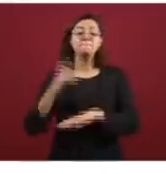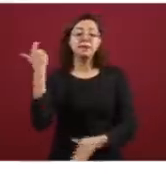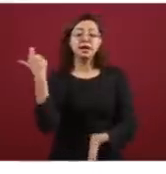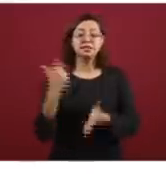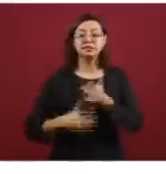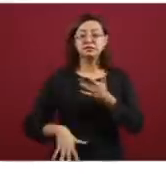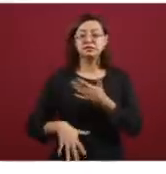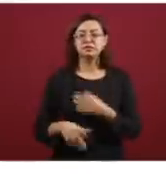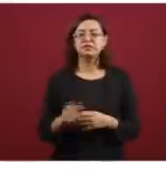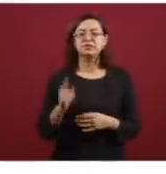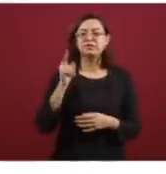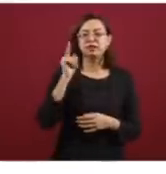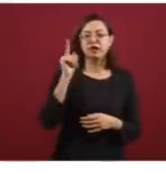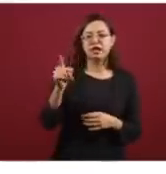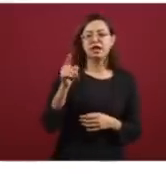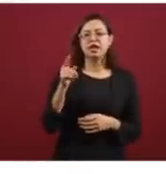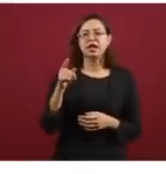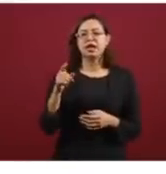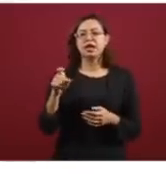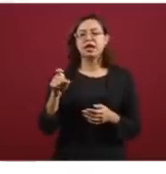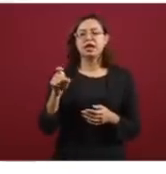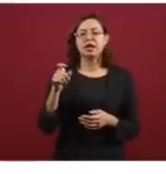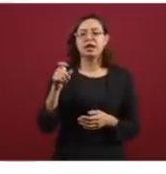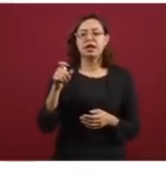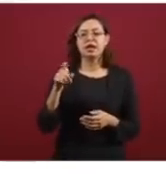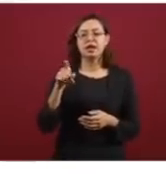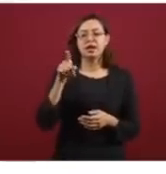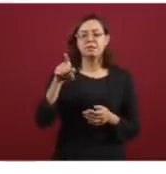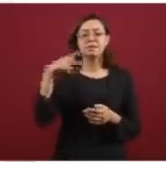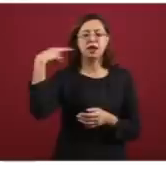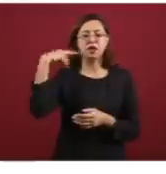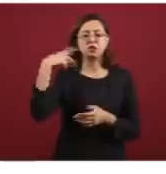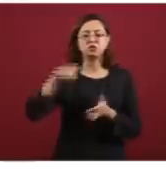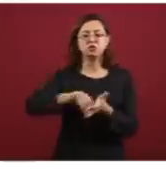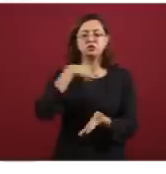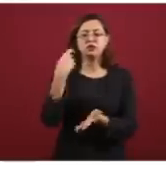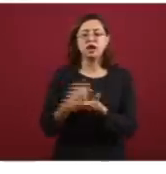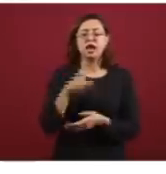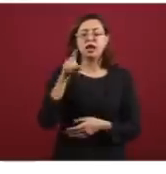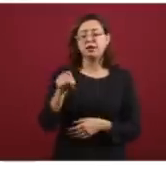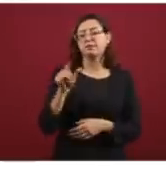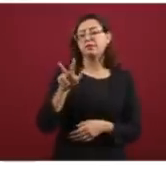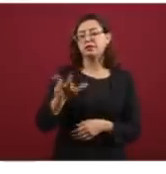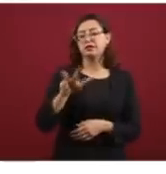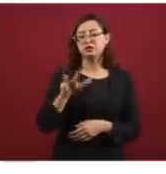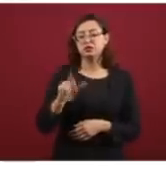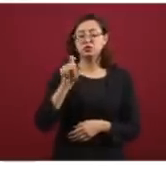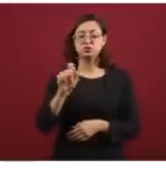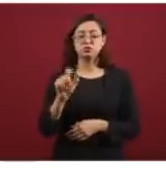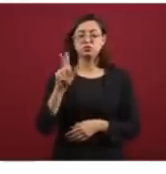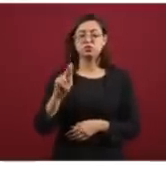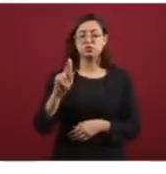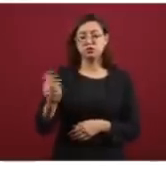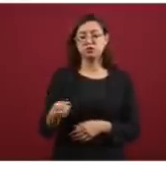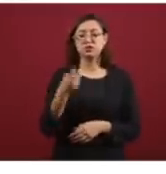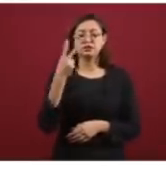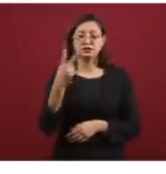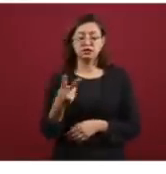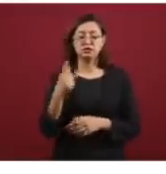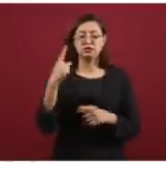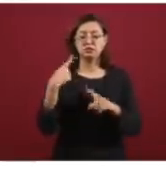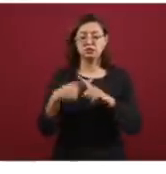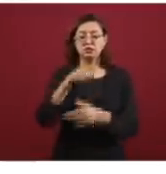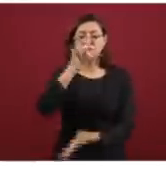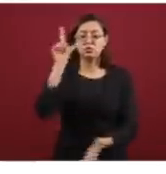Servicio Sugasti, Jalapa, en Boca del Río, Veracruz, a 18 pesos 82 centavos por litro con un margen